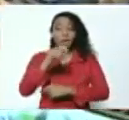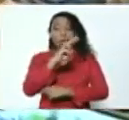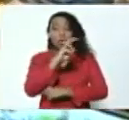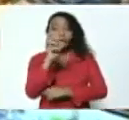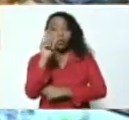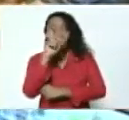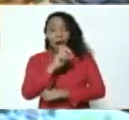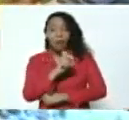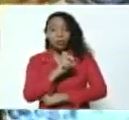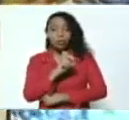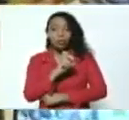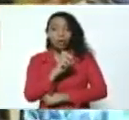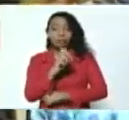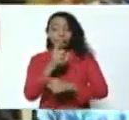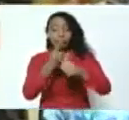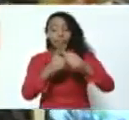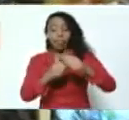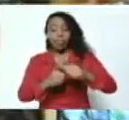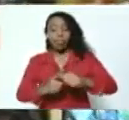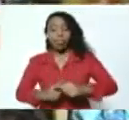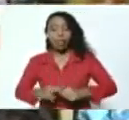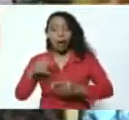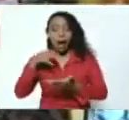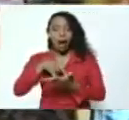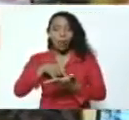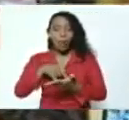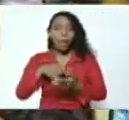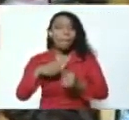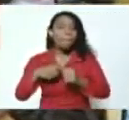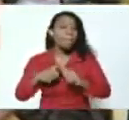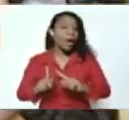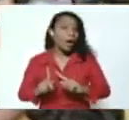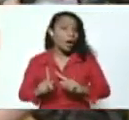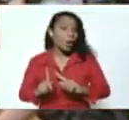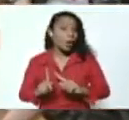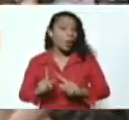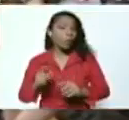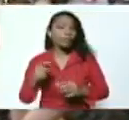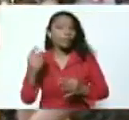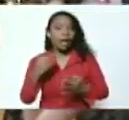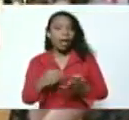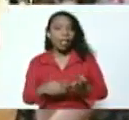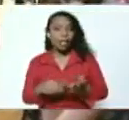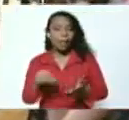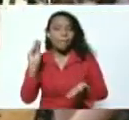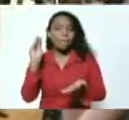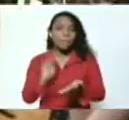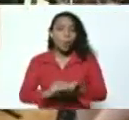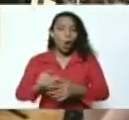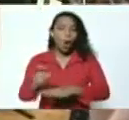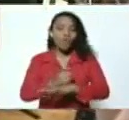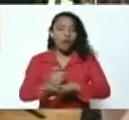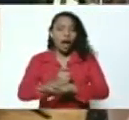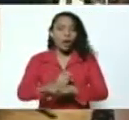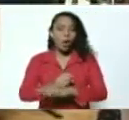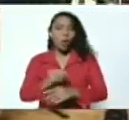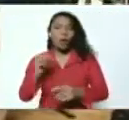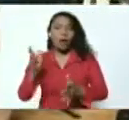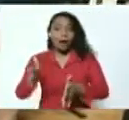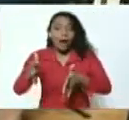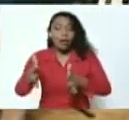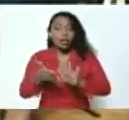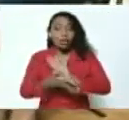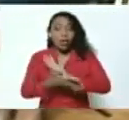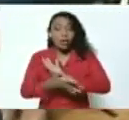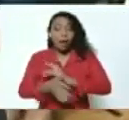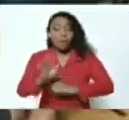años, contando desde Carabobo. Pero cada vez que se instauraba un gobierno que trataba de ser autónomo